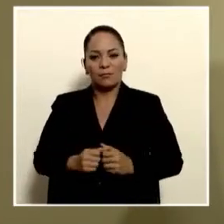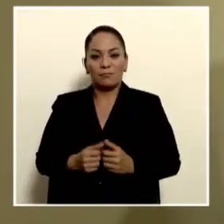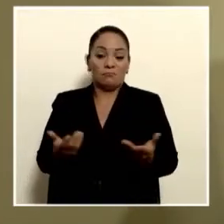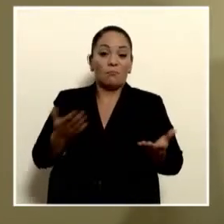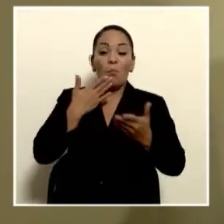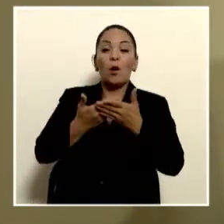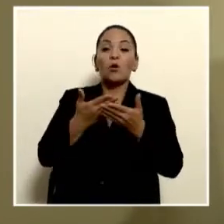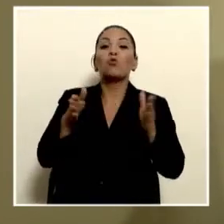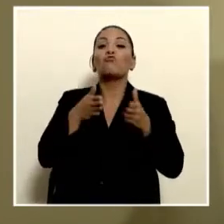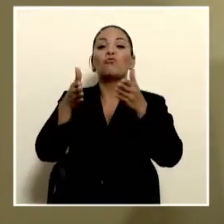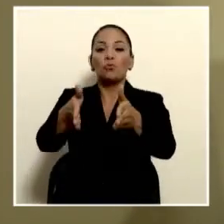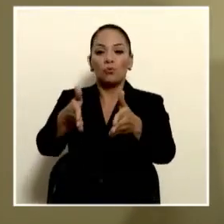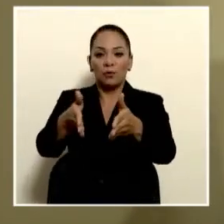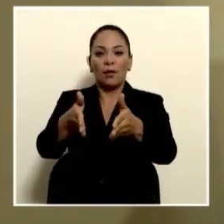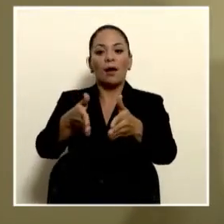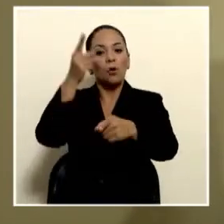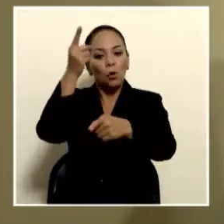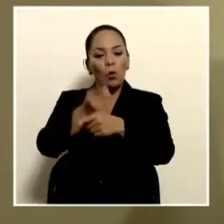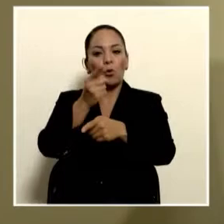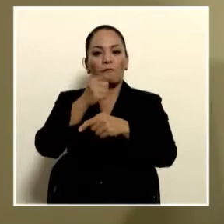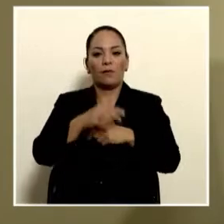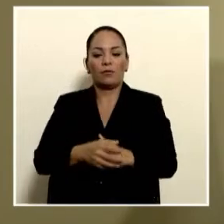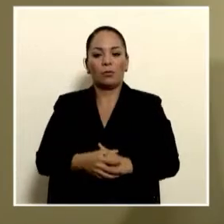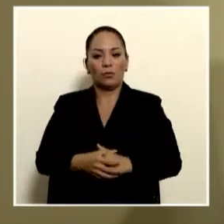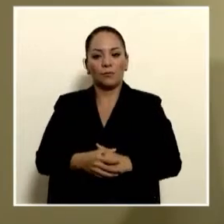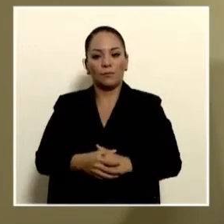Bueno, la ruta es lo correcto.